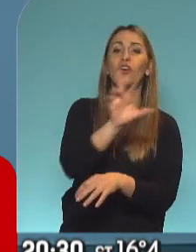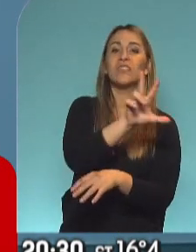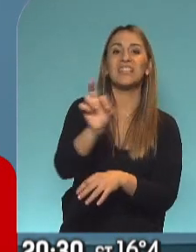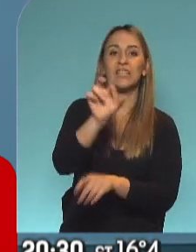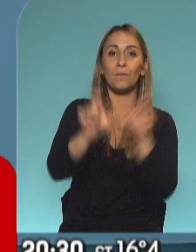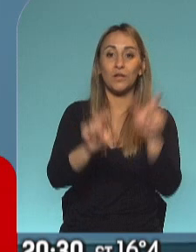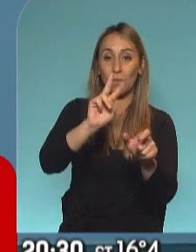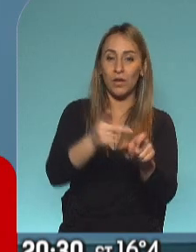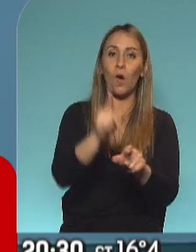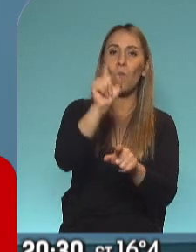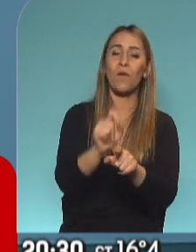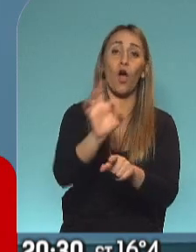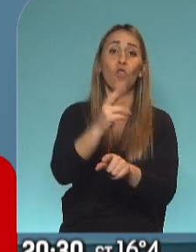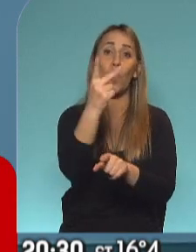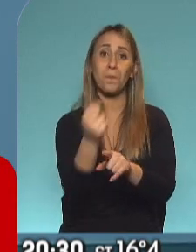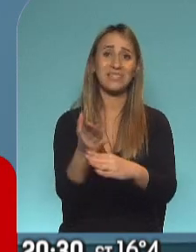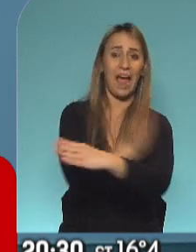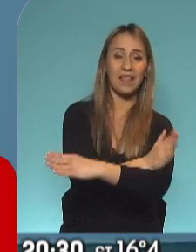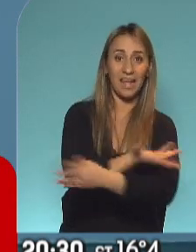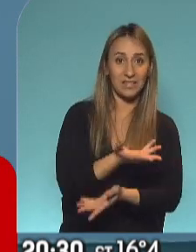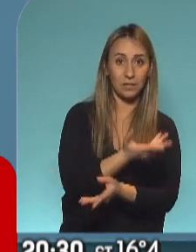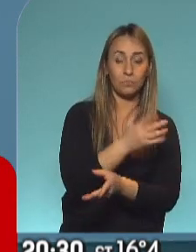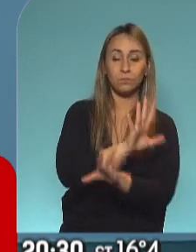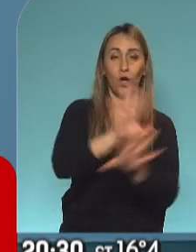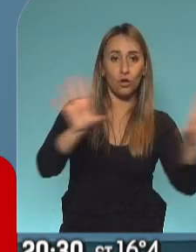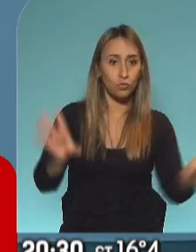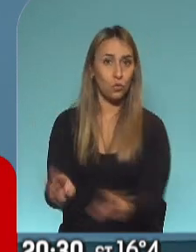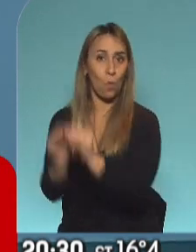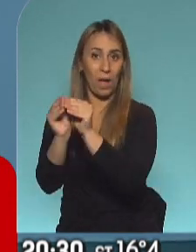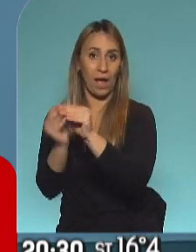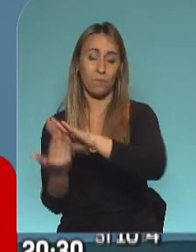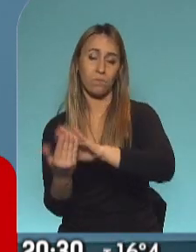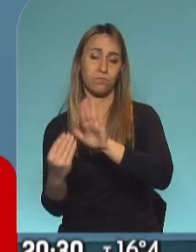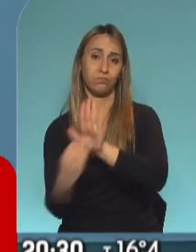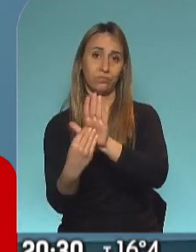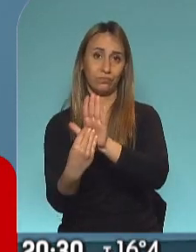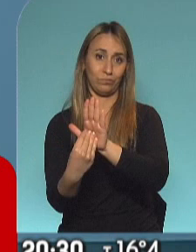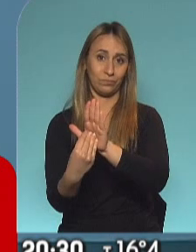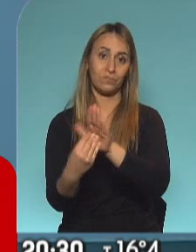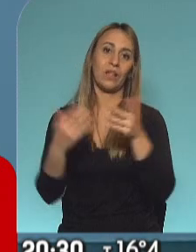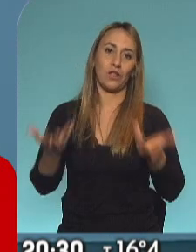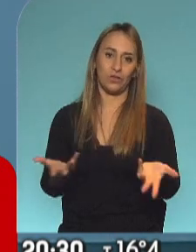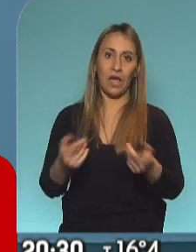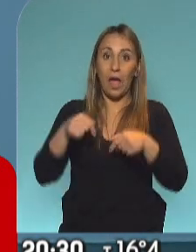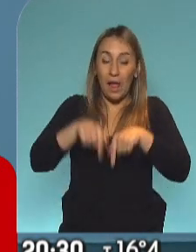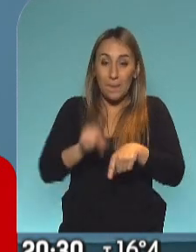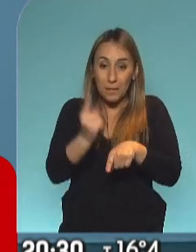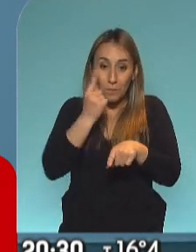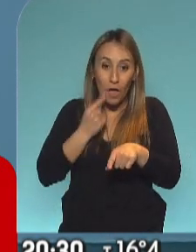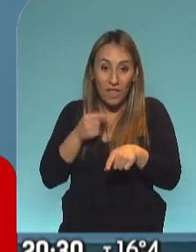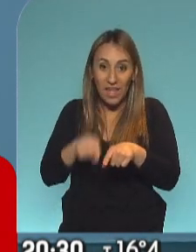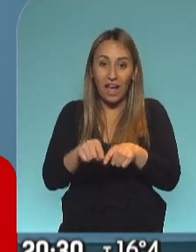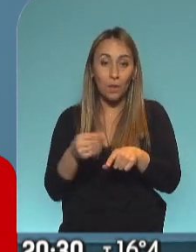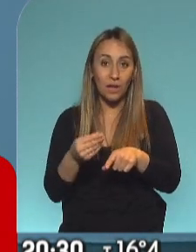medio antes, sí, sí, o 2 meses antes. Entonces lo que hemos hecho ahora es que lo que sucede en el día se comunica en el día. Y por